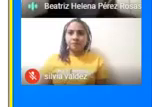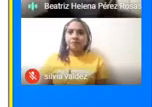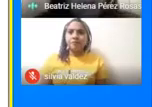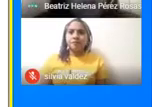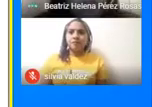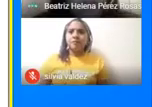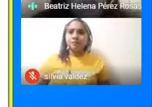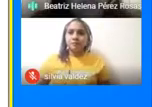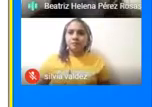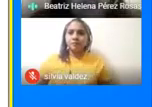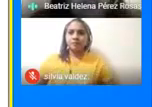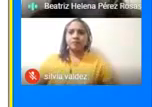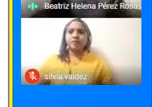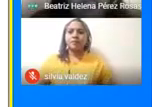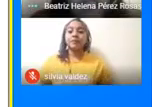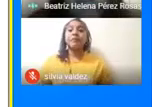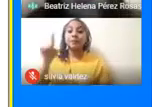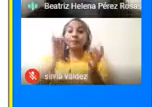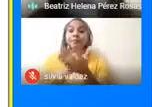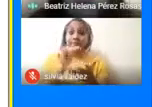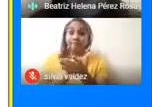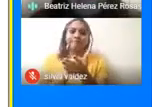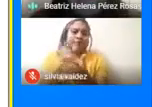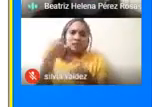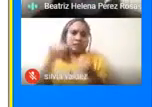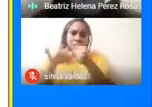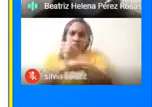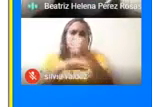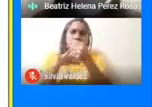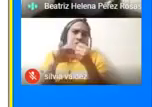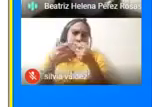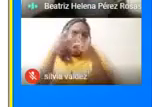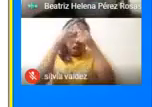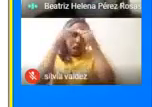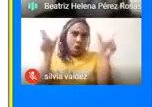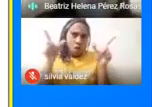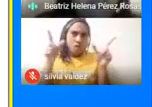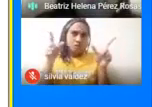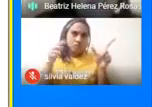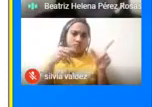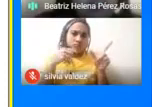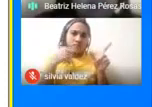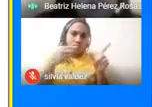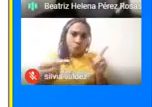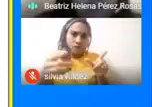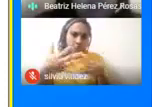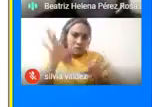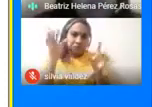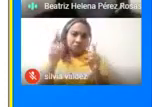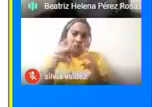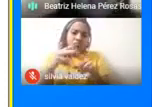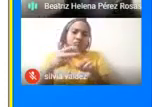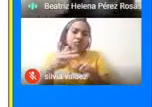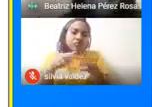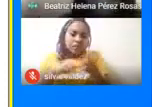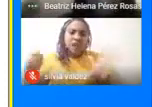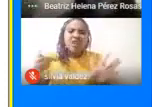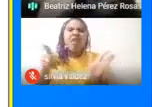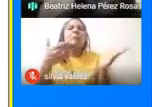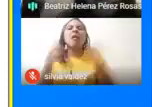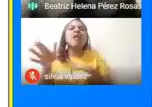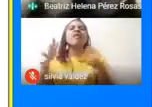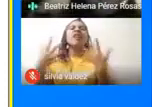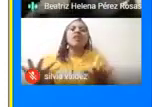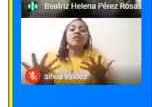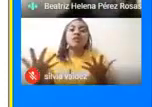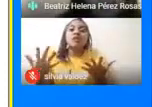Y así, pues básicamente, y ya de un lenguaje más técnico, pues básicamente la planificación nos hace, por